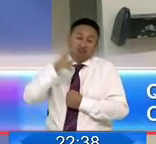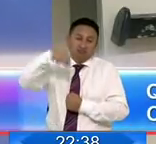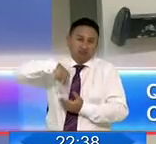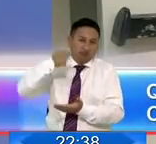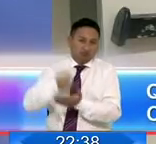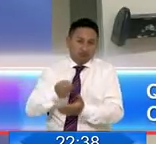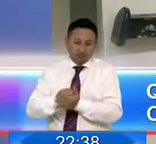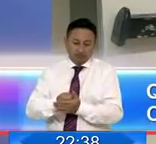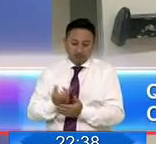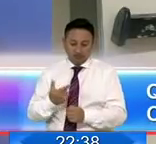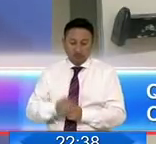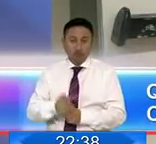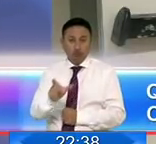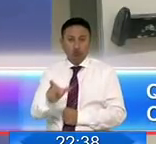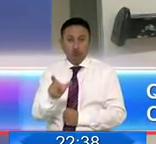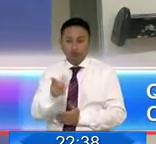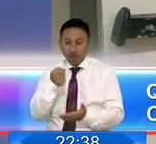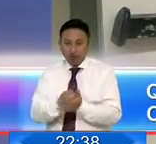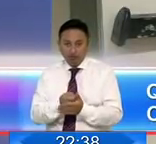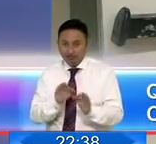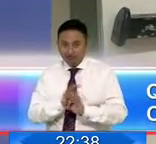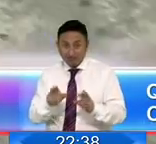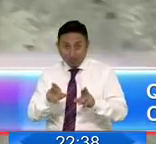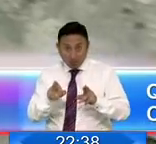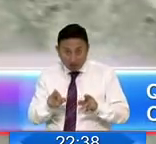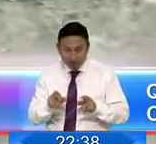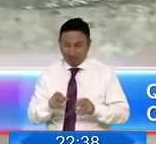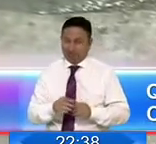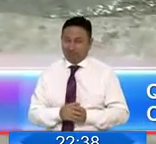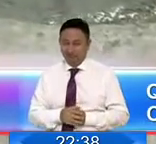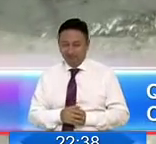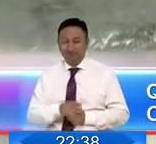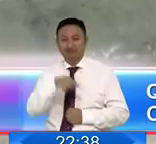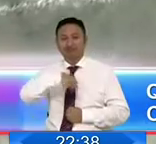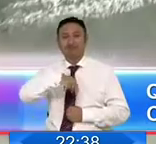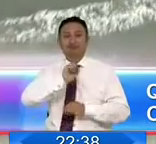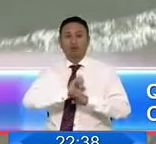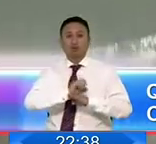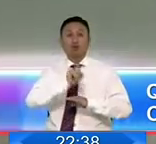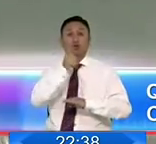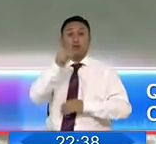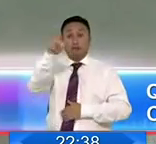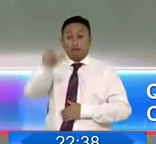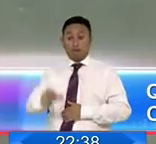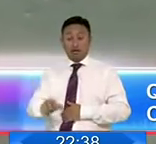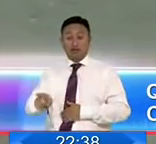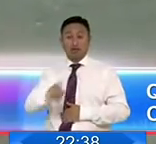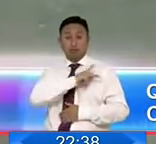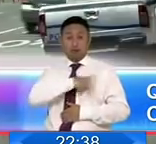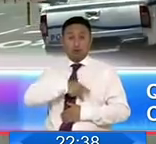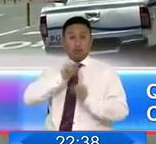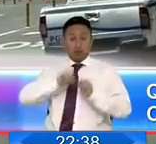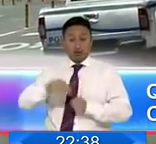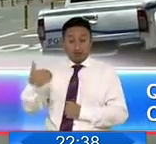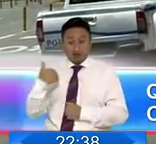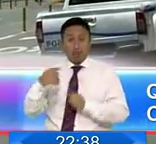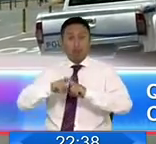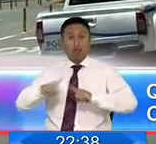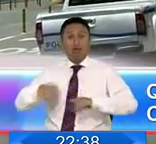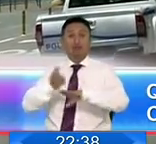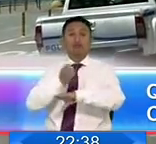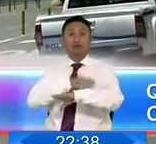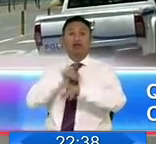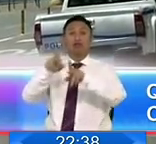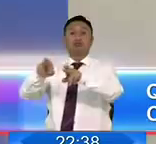tenían documento alguno de su compra, peor los permisos en el país. Está autorizado a las personas particulares la tenencia con los respectivos